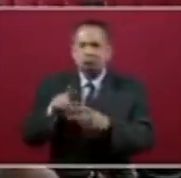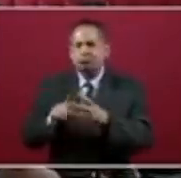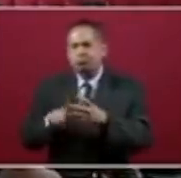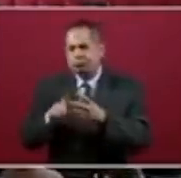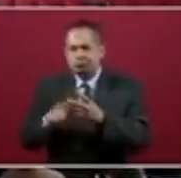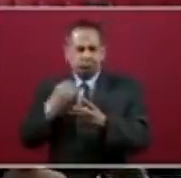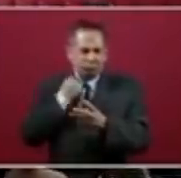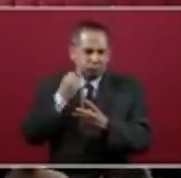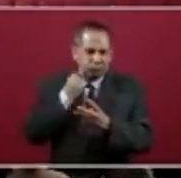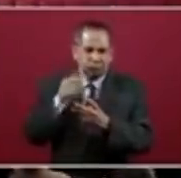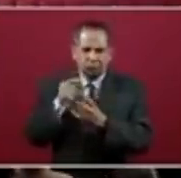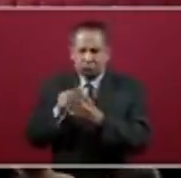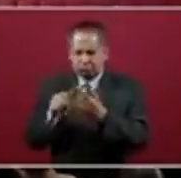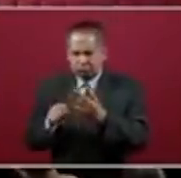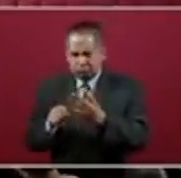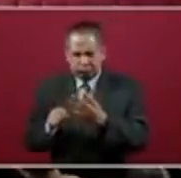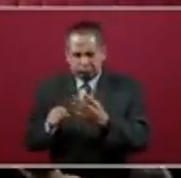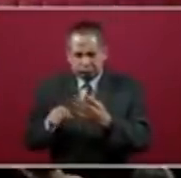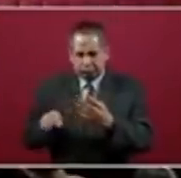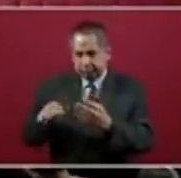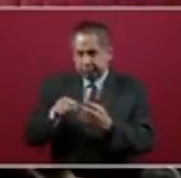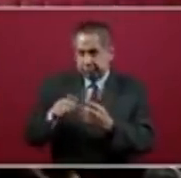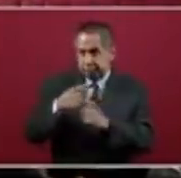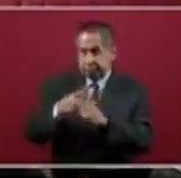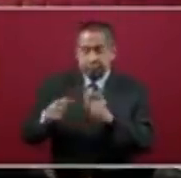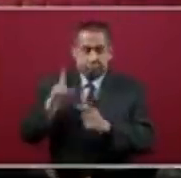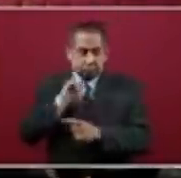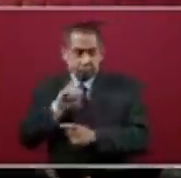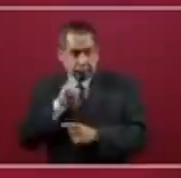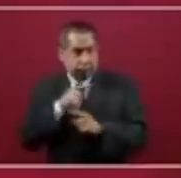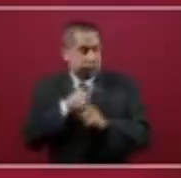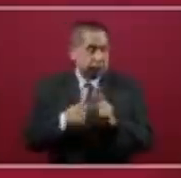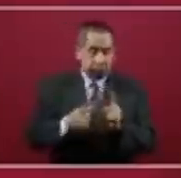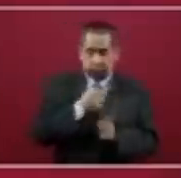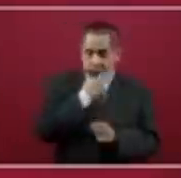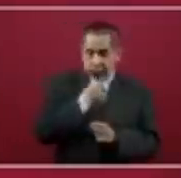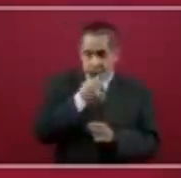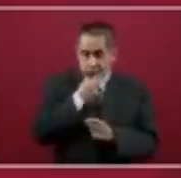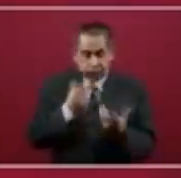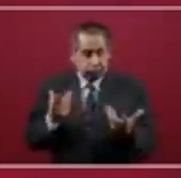son abogados, la mitad mujeres, la mitad hombres,